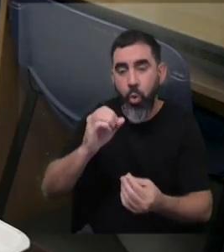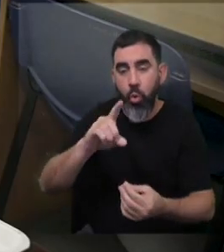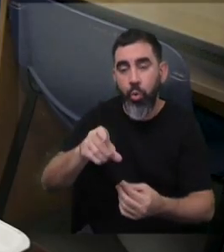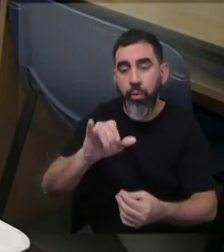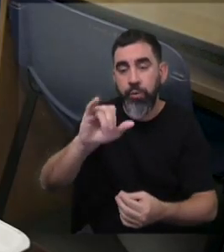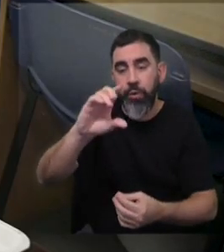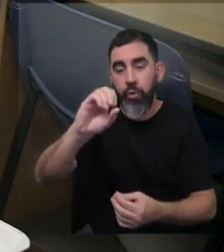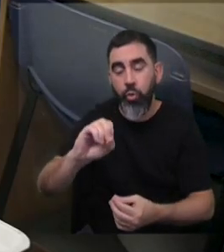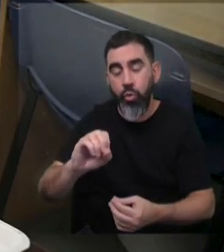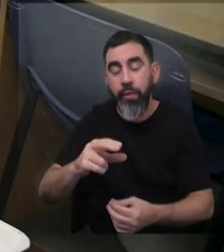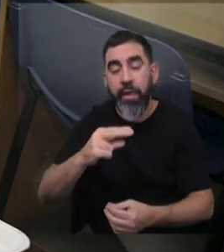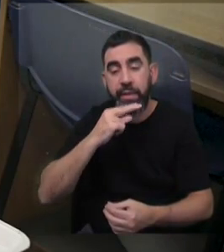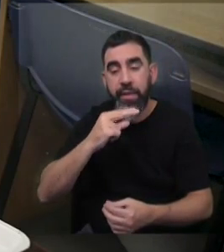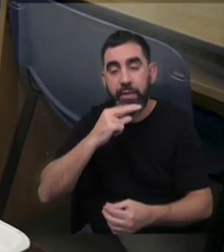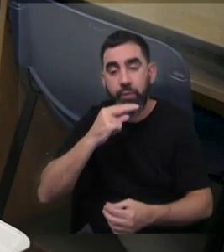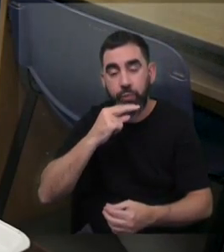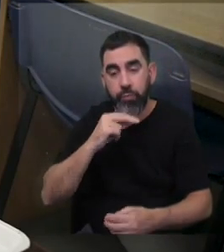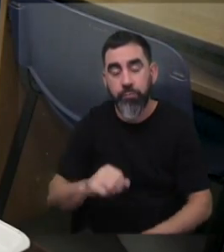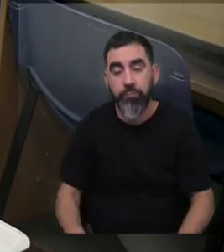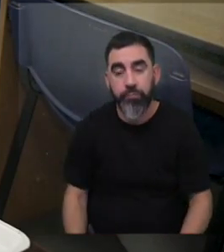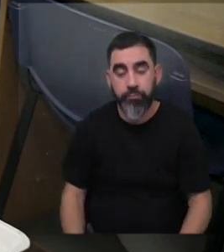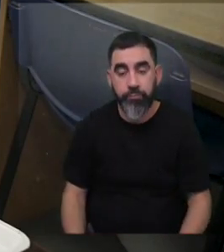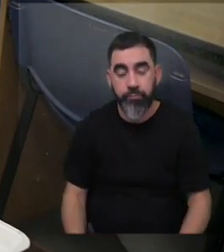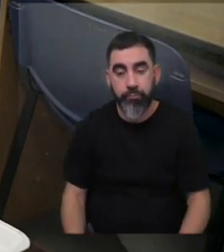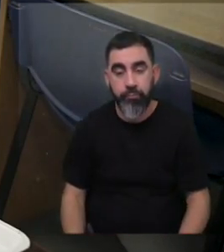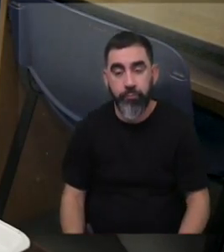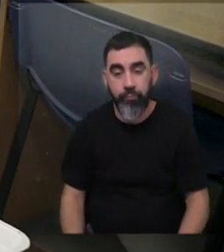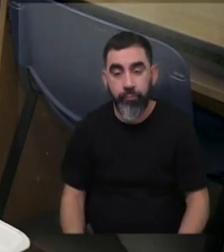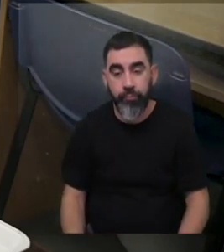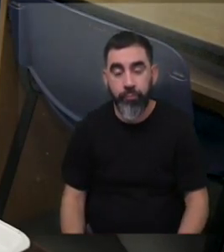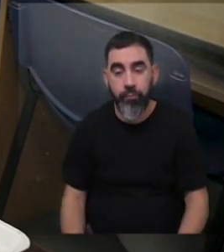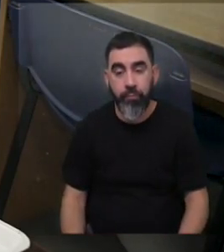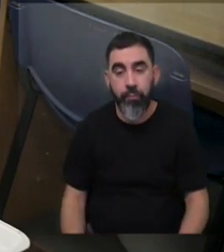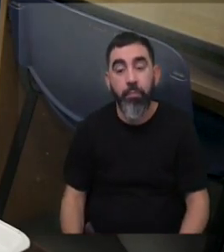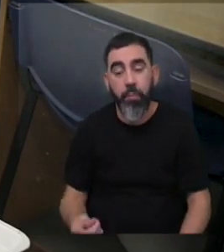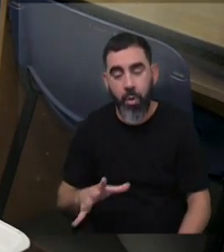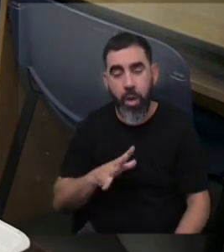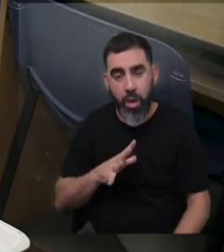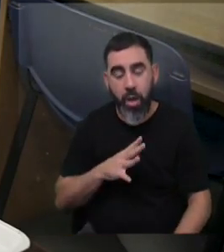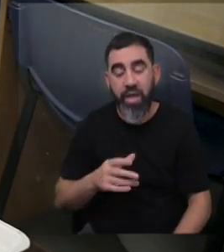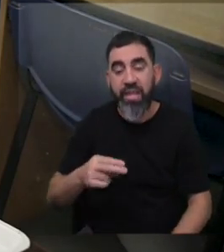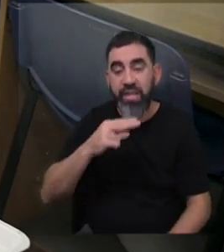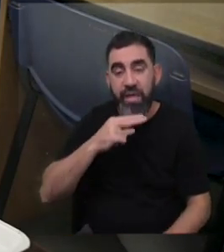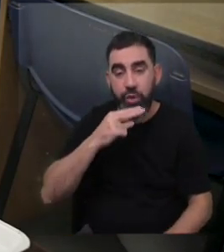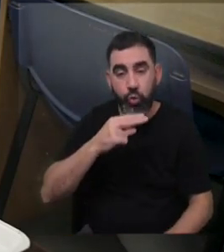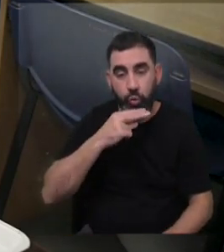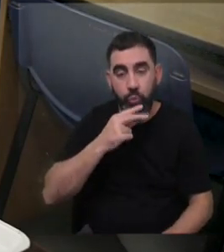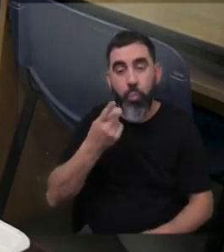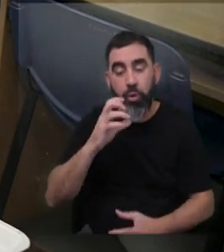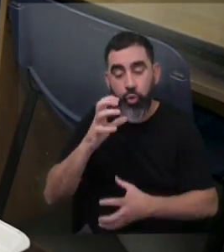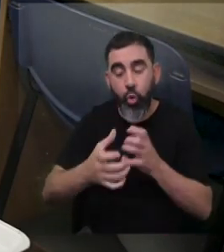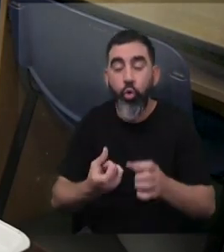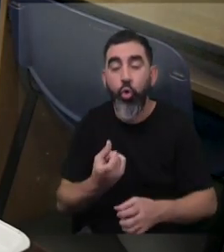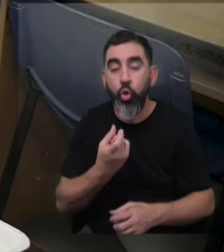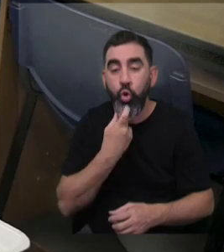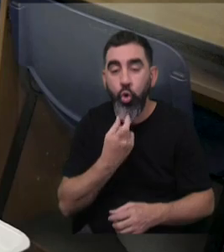una arenisca de la formación Tres Islas, de donde estamos trabajando, pero que tiene alto contenido de hierro, lo que le da el color rojo